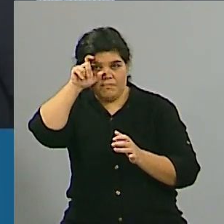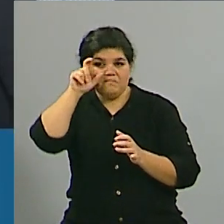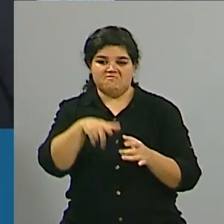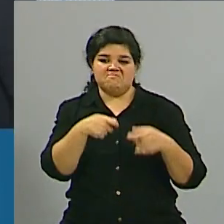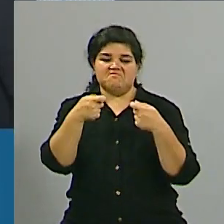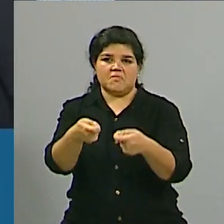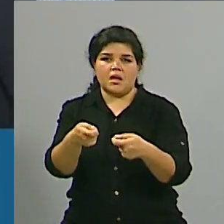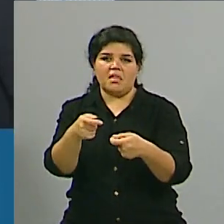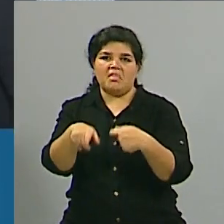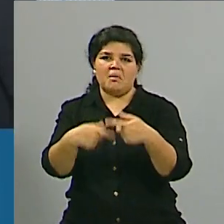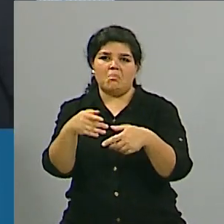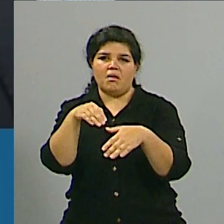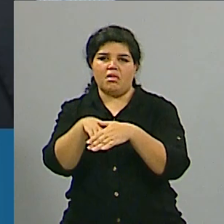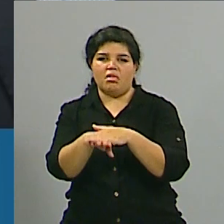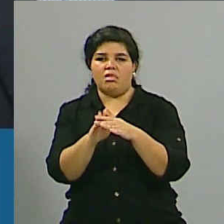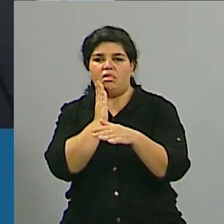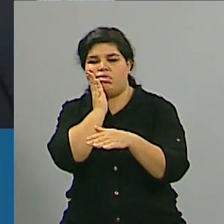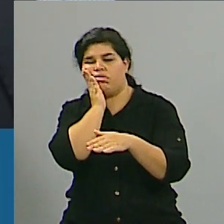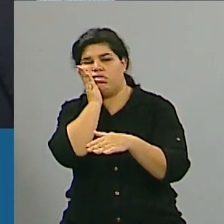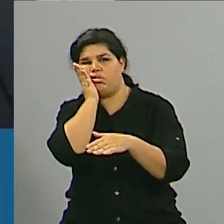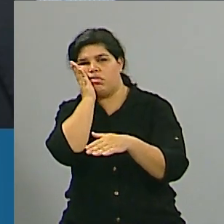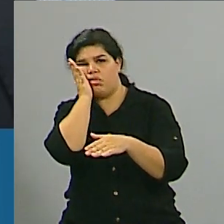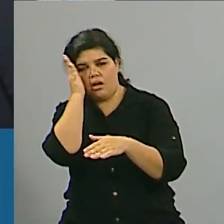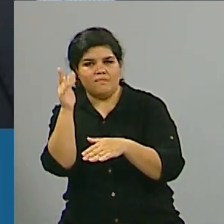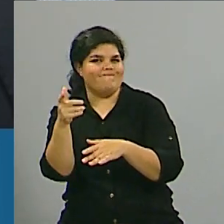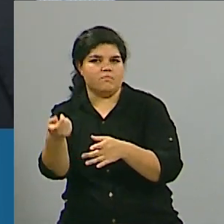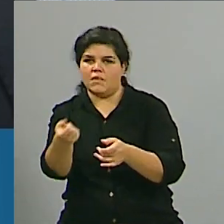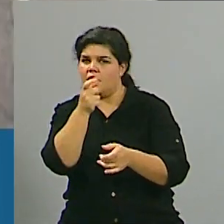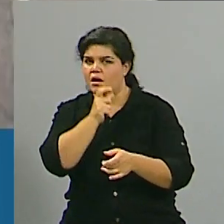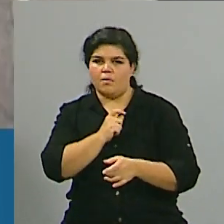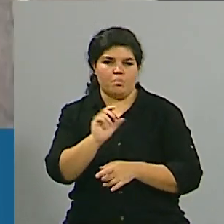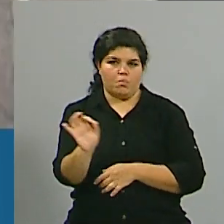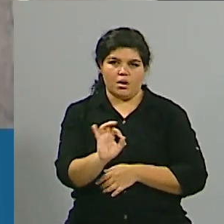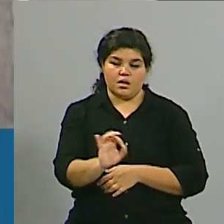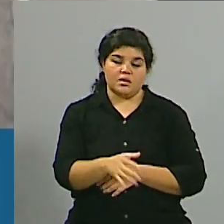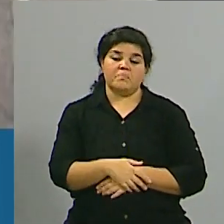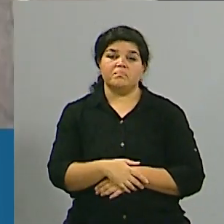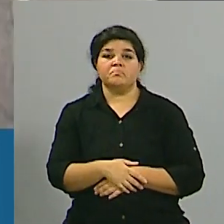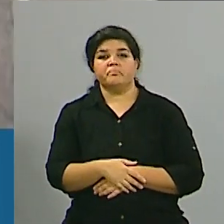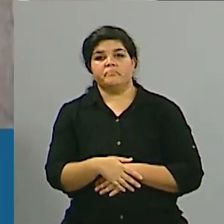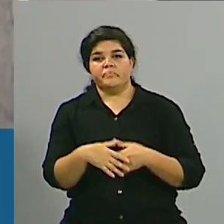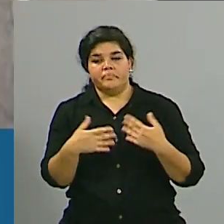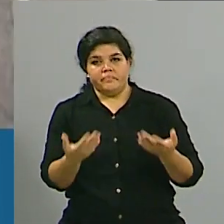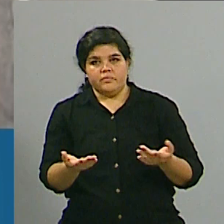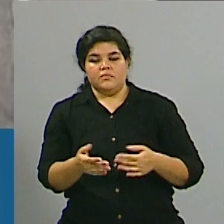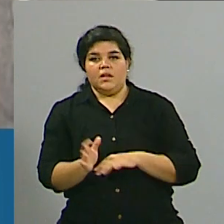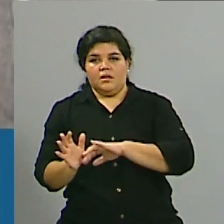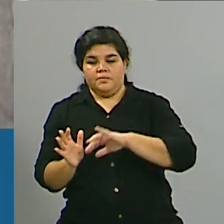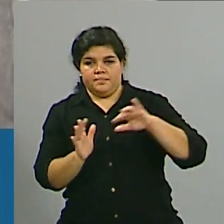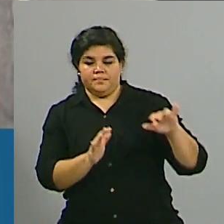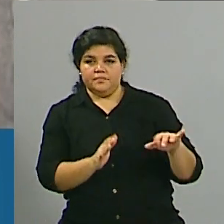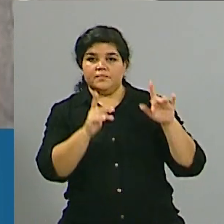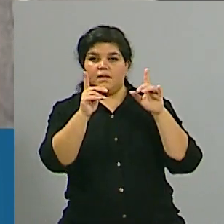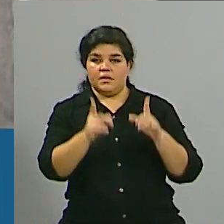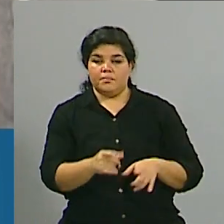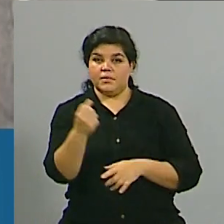favorable. Y otro, en esto del nexo, voy a poner un ejemplo concreto y que ha sido el caballito de batalla del señor Intendente y que también desde